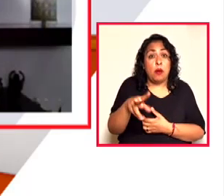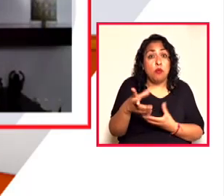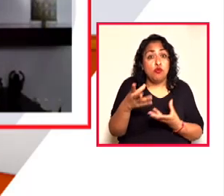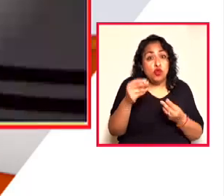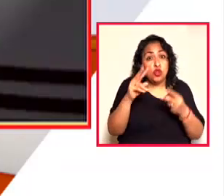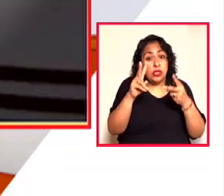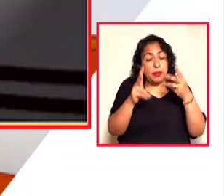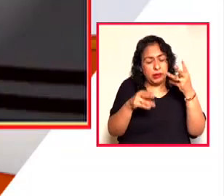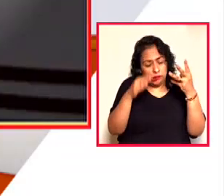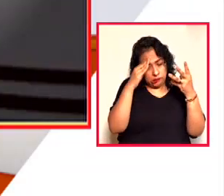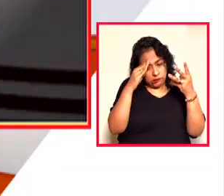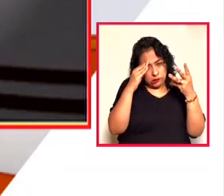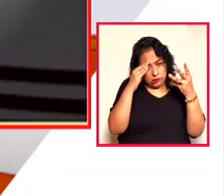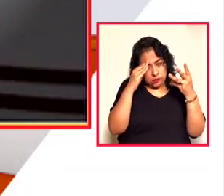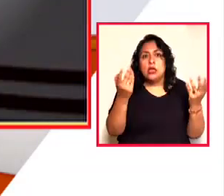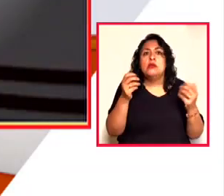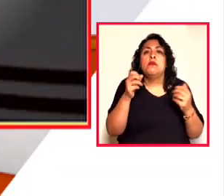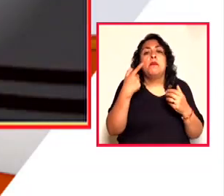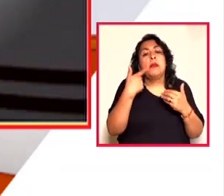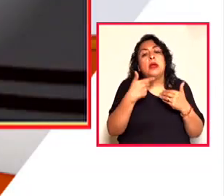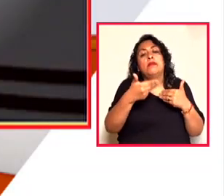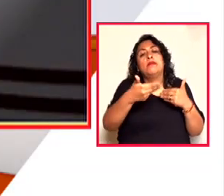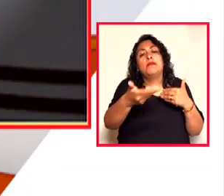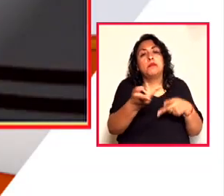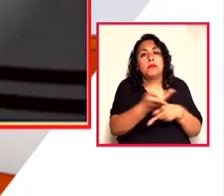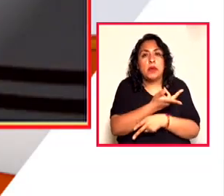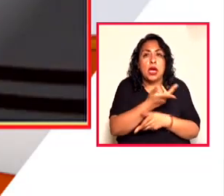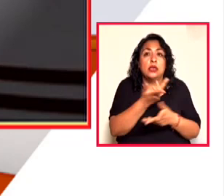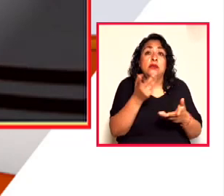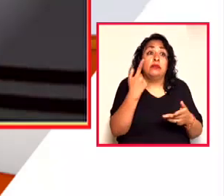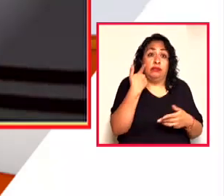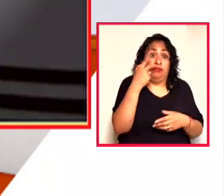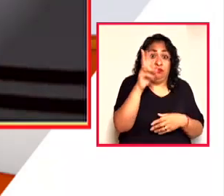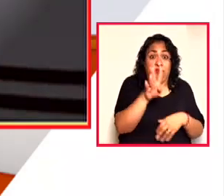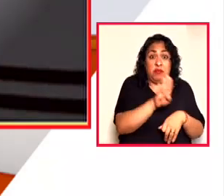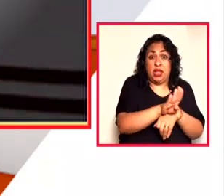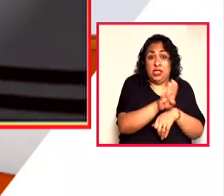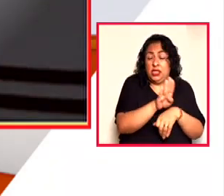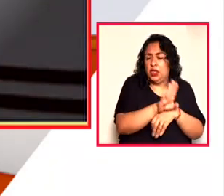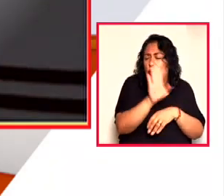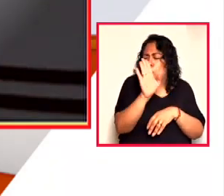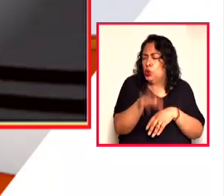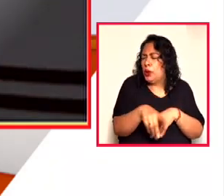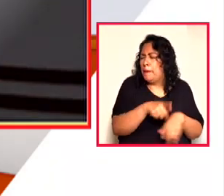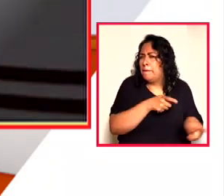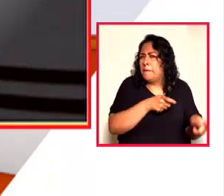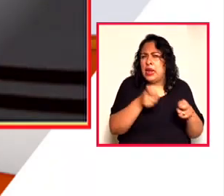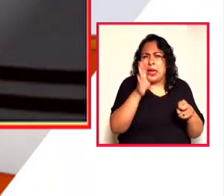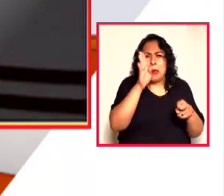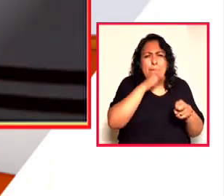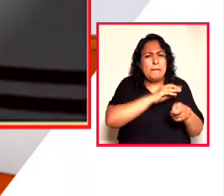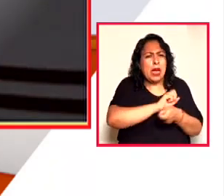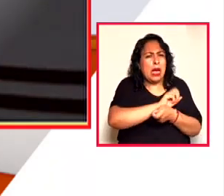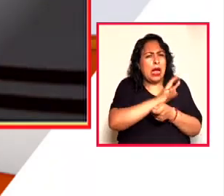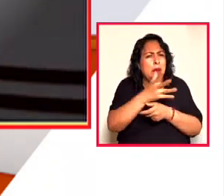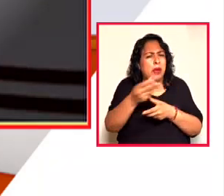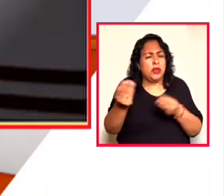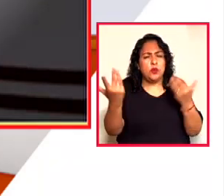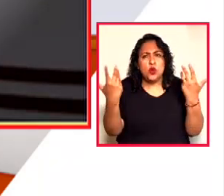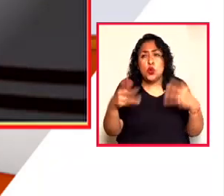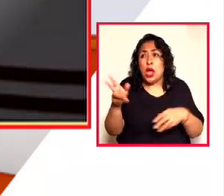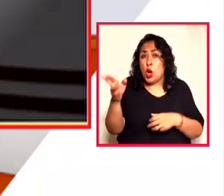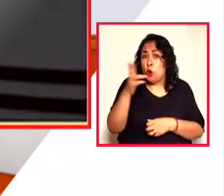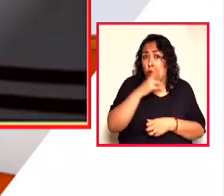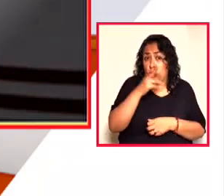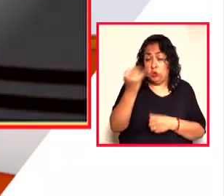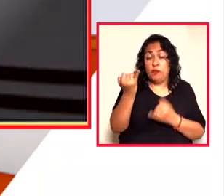y estaremos, por supuesto, dando seguimiento, porque vaya que Brasil ha manejado muy mal esta pandemia, y lo que sucede en Rusia también hay